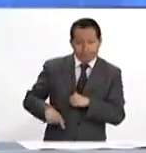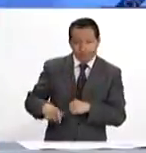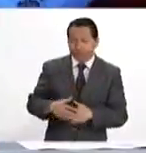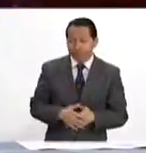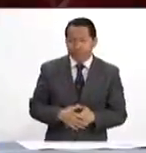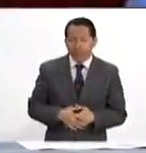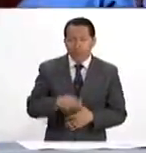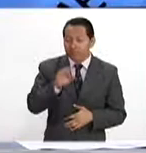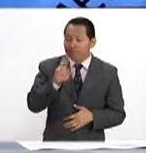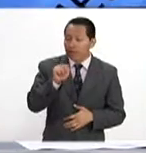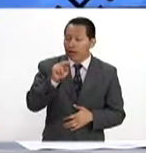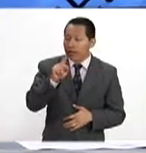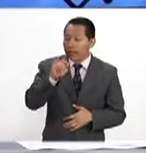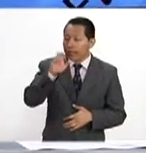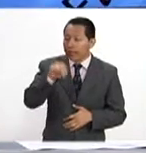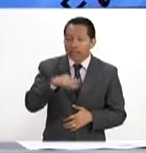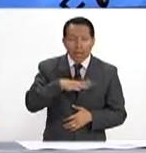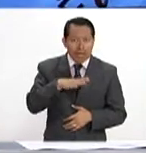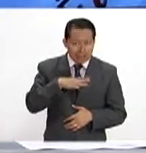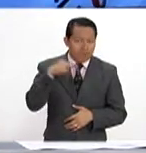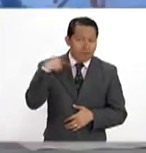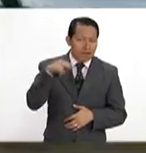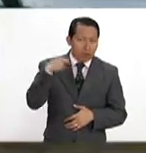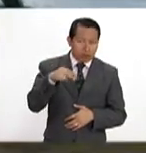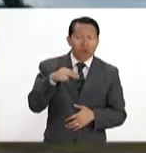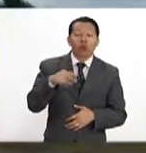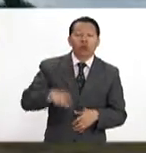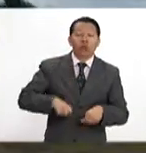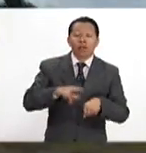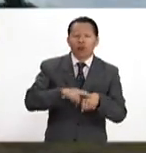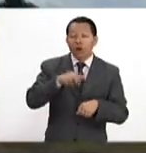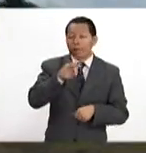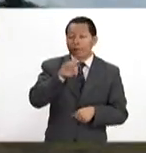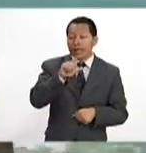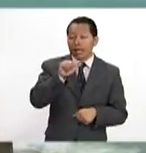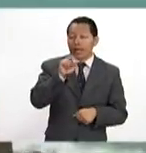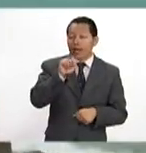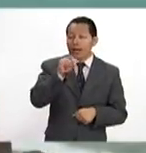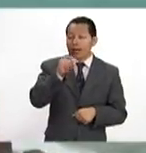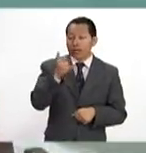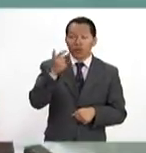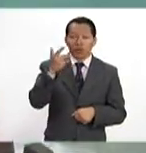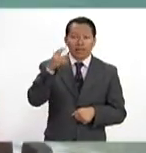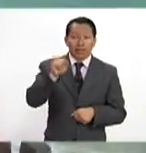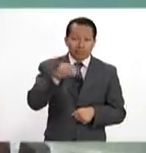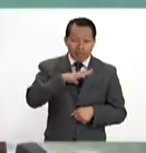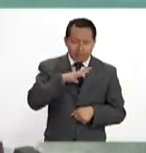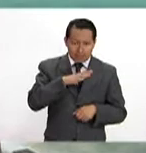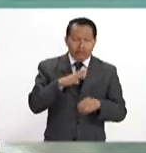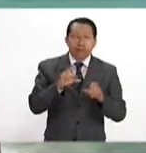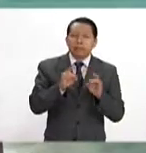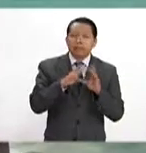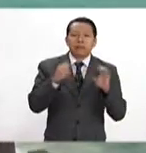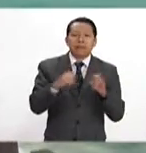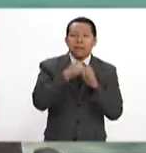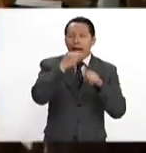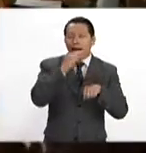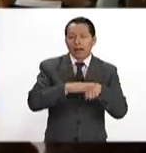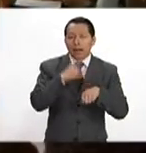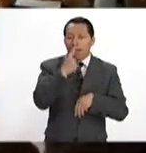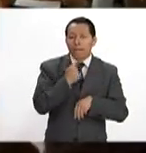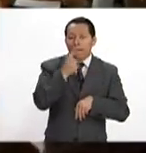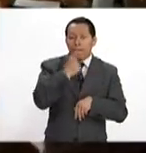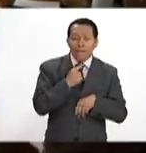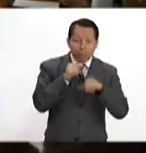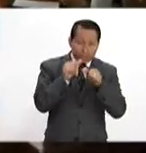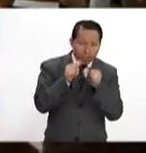Ante la llegada de Franklin a las costas de Veracruz, el gobernador Miguel Ángel Yunes encabezó el Consejo Estatal de Atención de Emergencia, se declaró alerta roja y aseguró